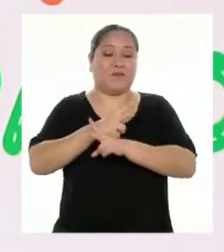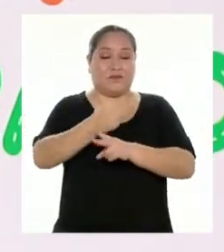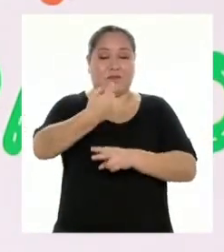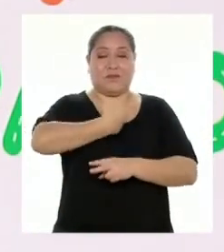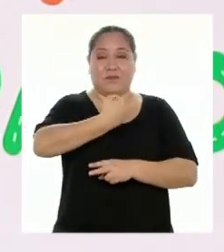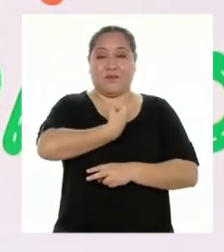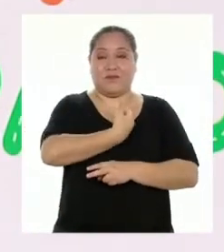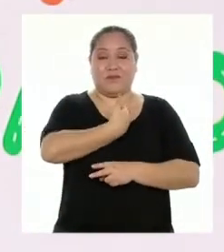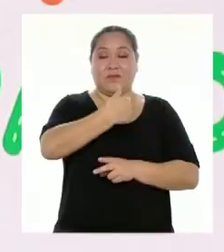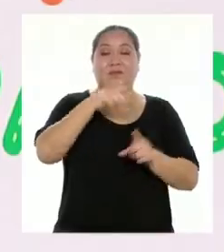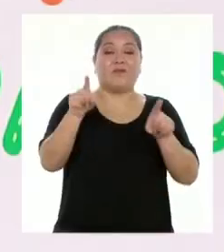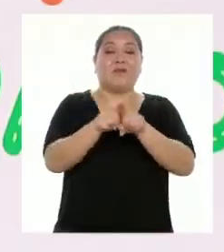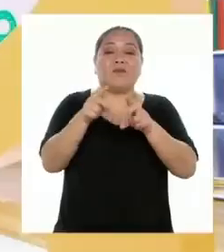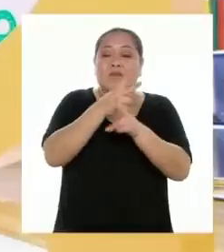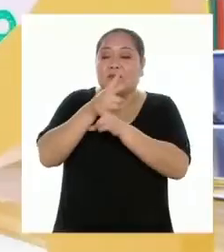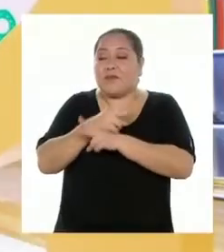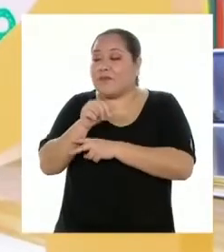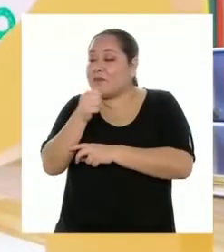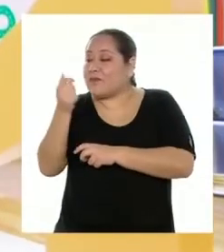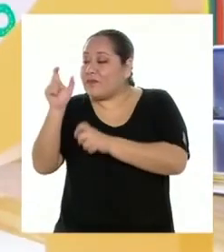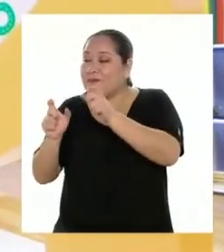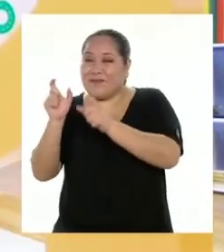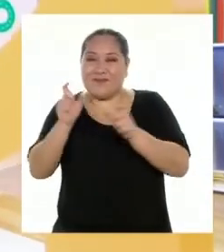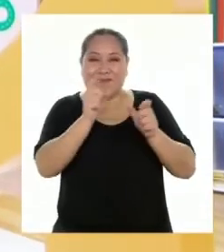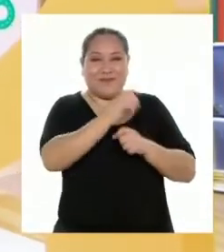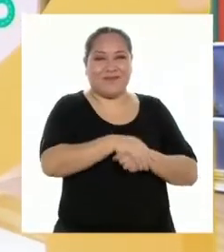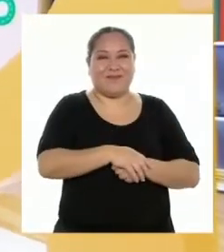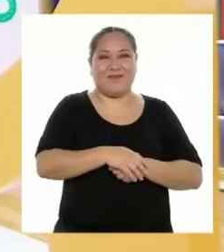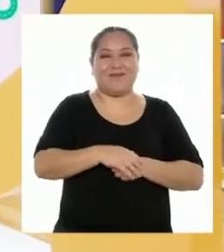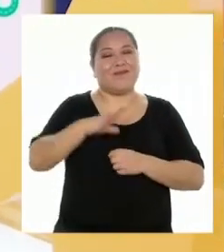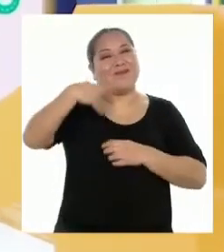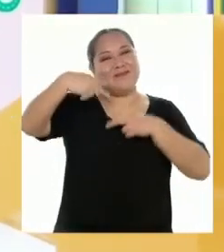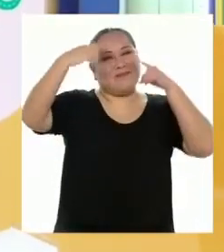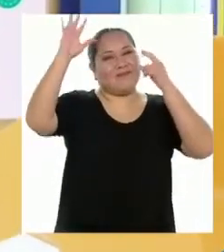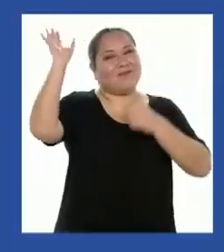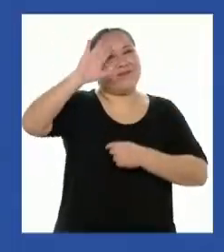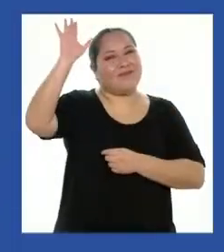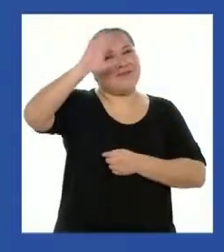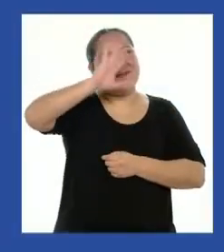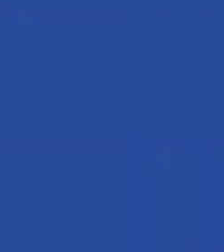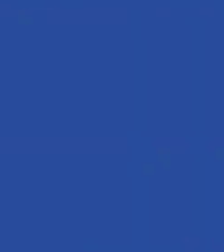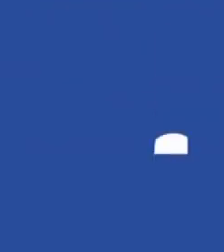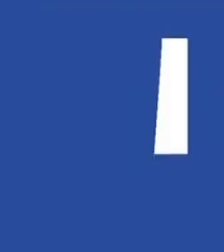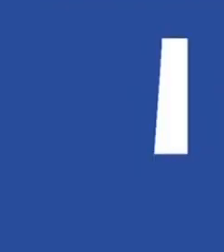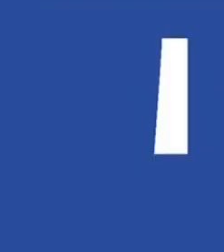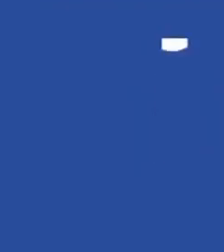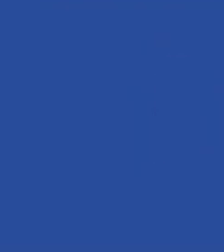cuidar a quienes nos rodean. Nos vemos pronto. ¡Chao, chao!